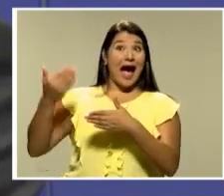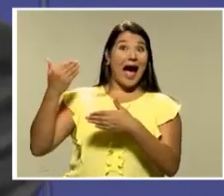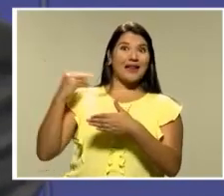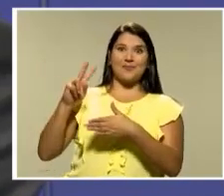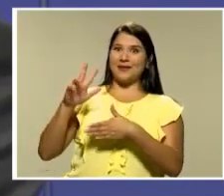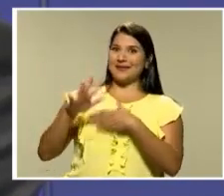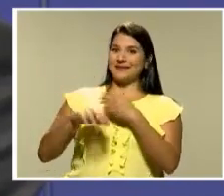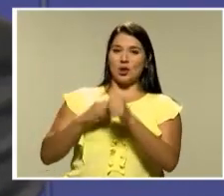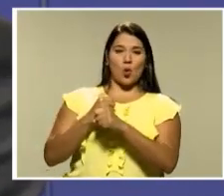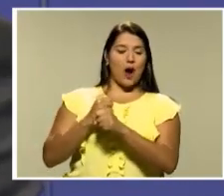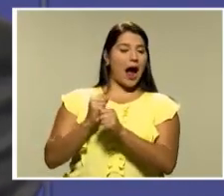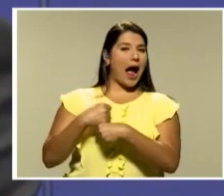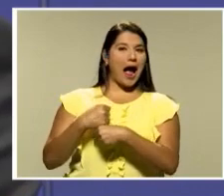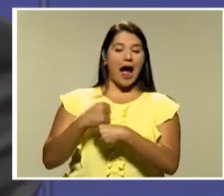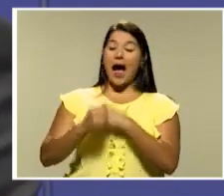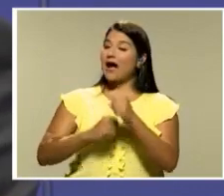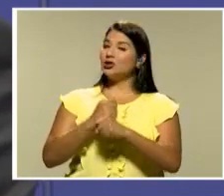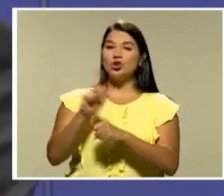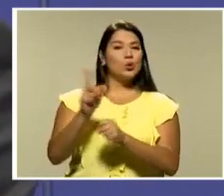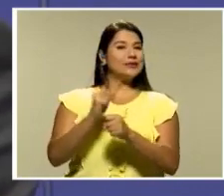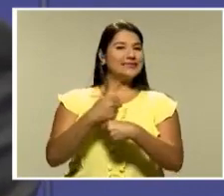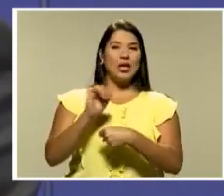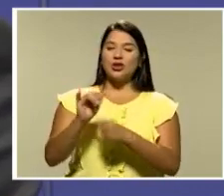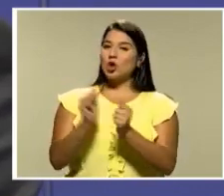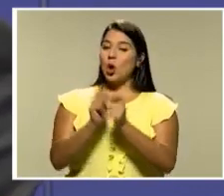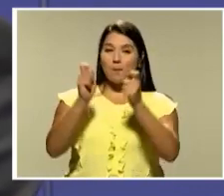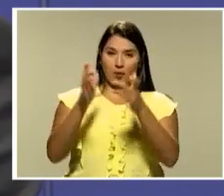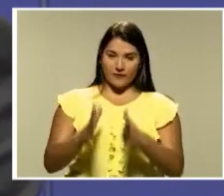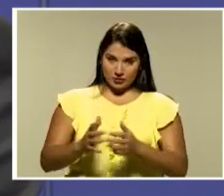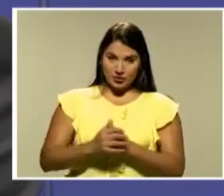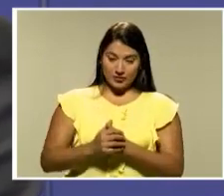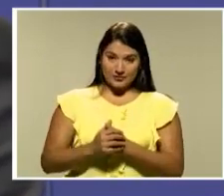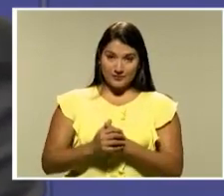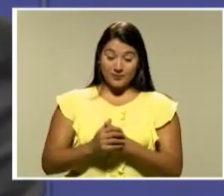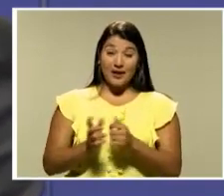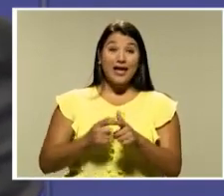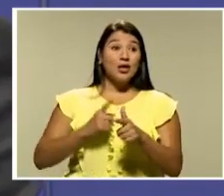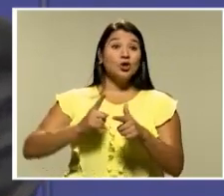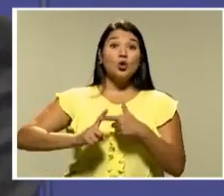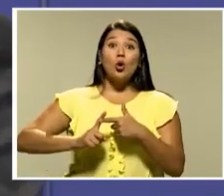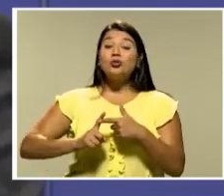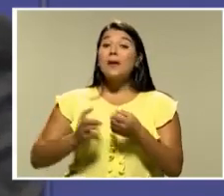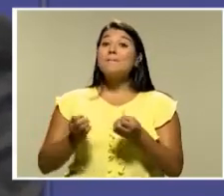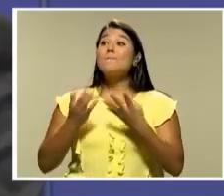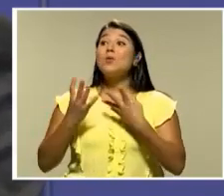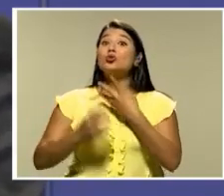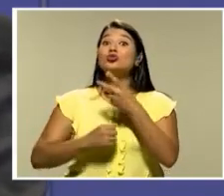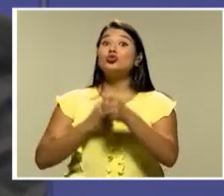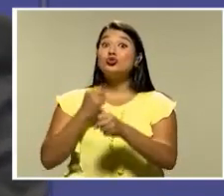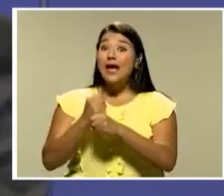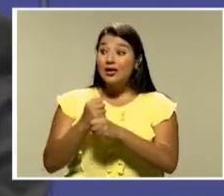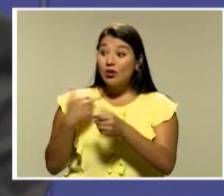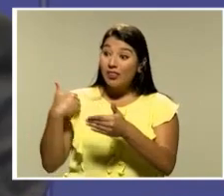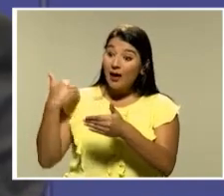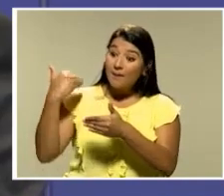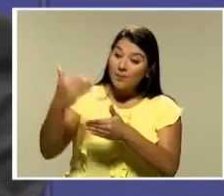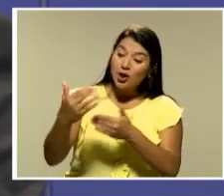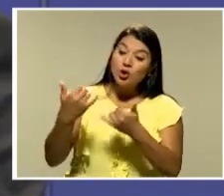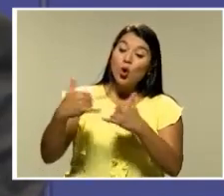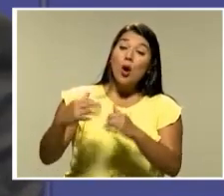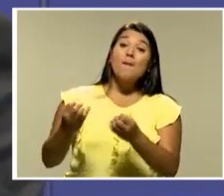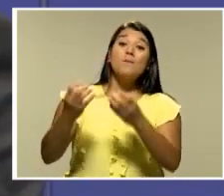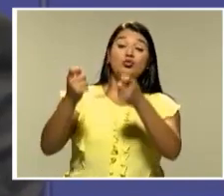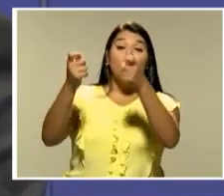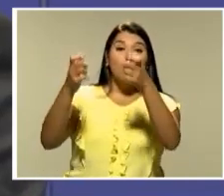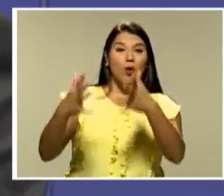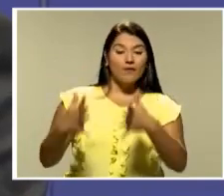hicieron eso con los maestros, por eso es lo que usted acaba de comentar, que tantos años después todavía haya maestros